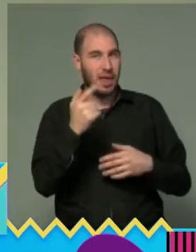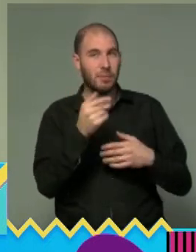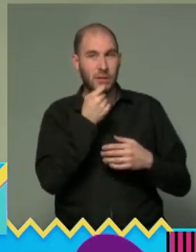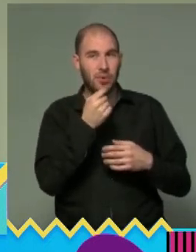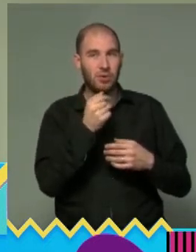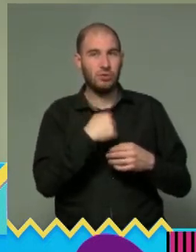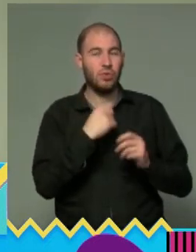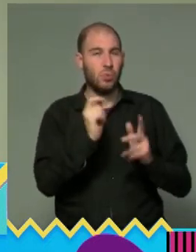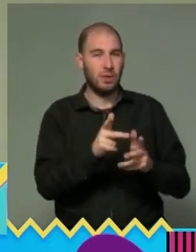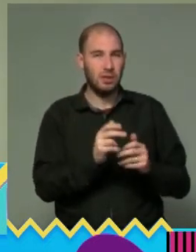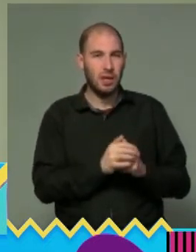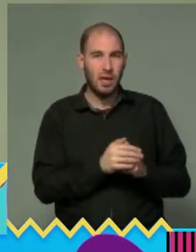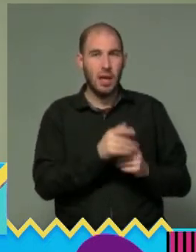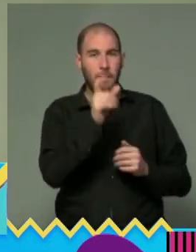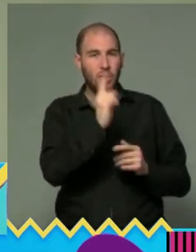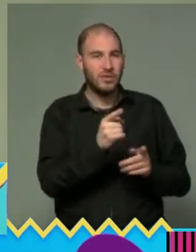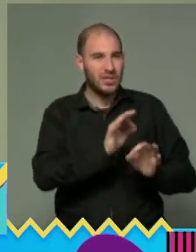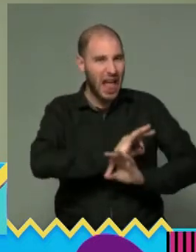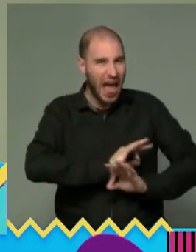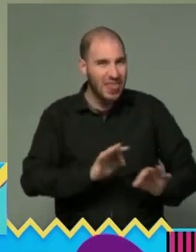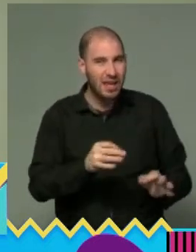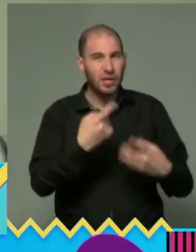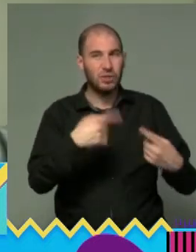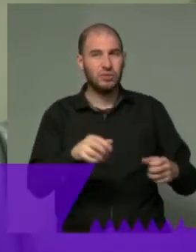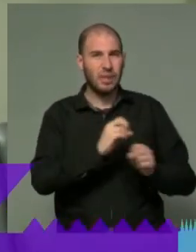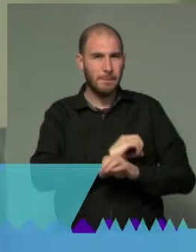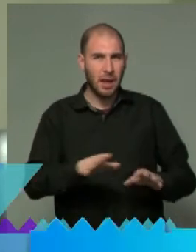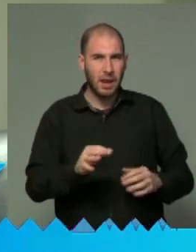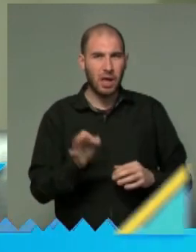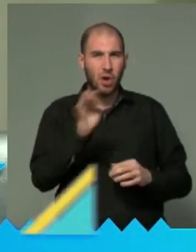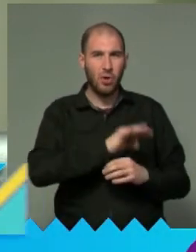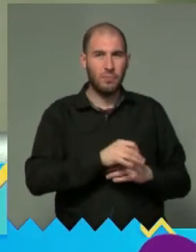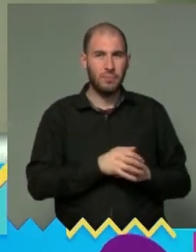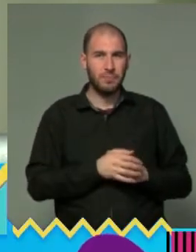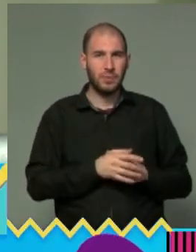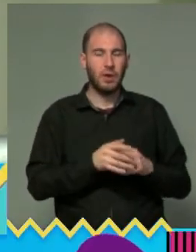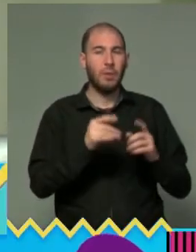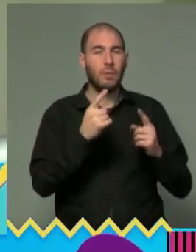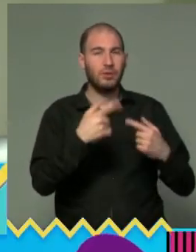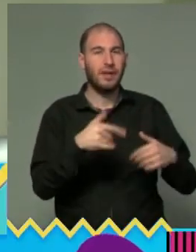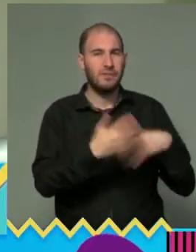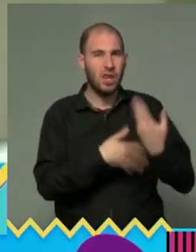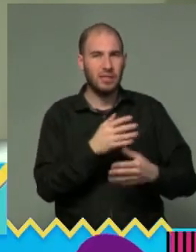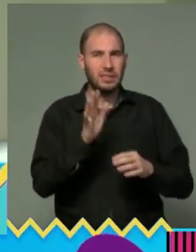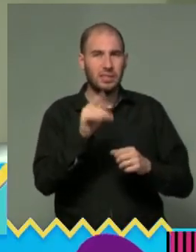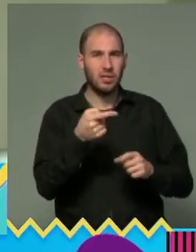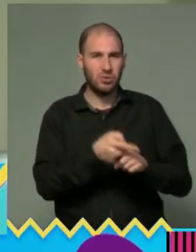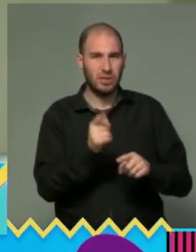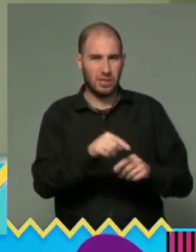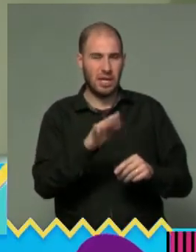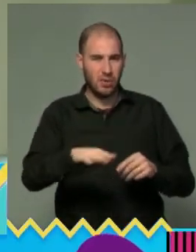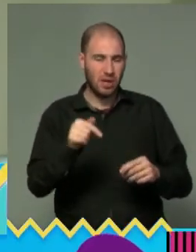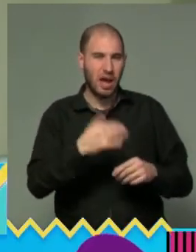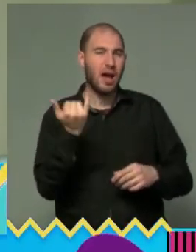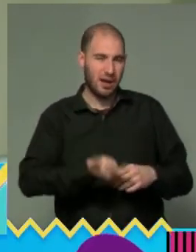que yo diga acá que ningún docente hace algo mal o que ha habido situaciones de violencia sobre niños, y claramente las tiene que